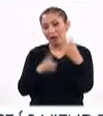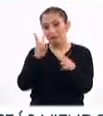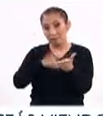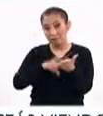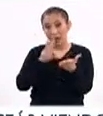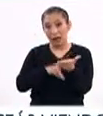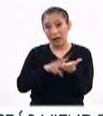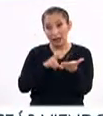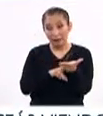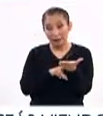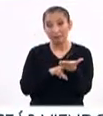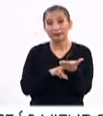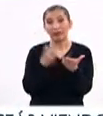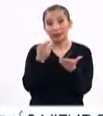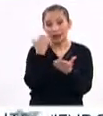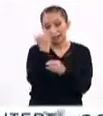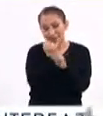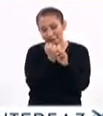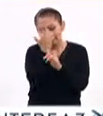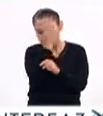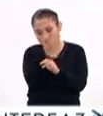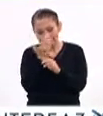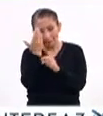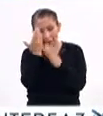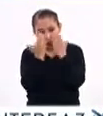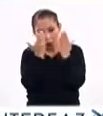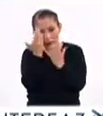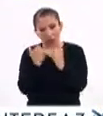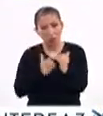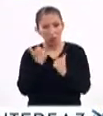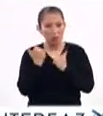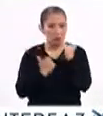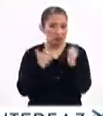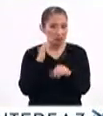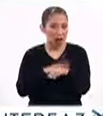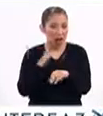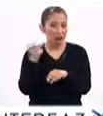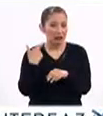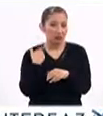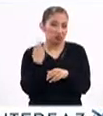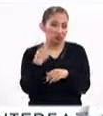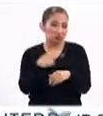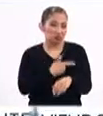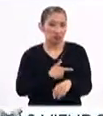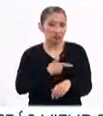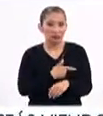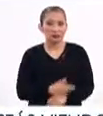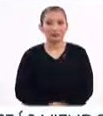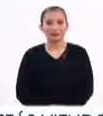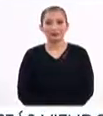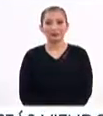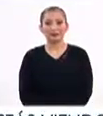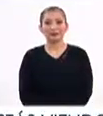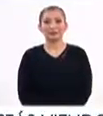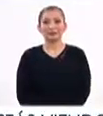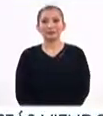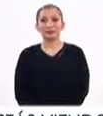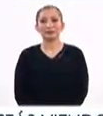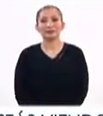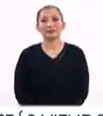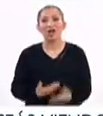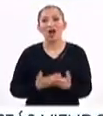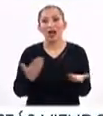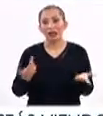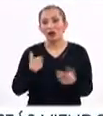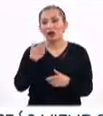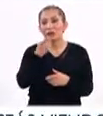pena que las estudien y, bueno, pues aprovechen la que más les corresponde. Sí. Bueno, y ahora